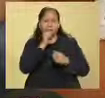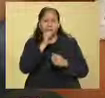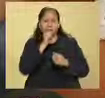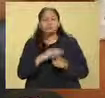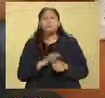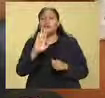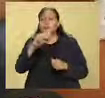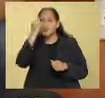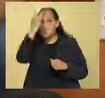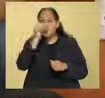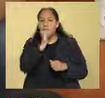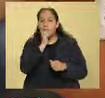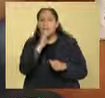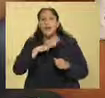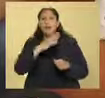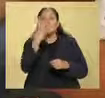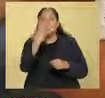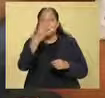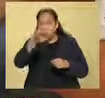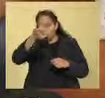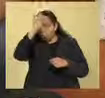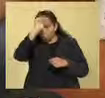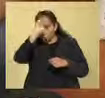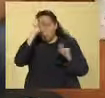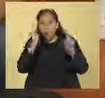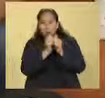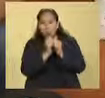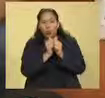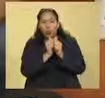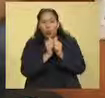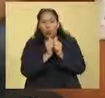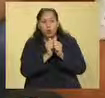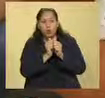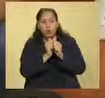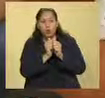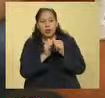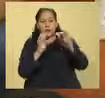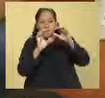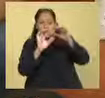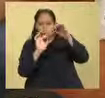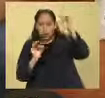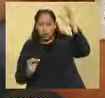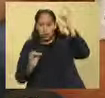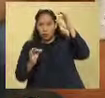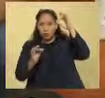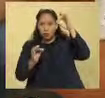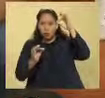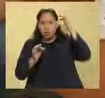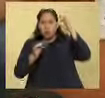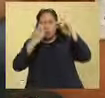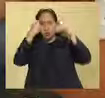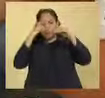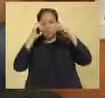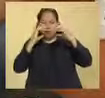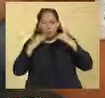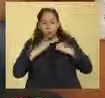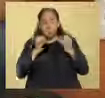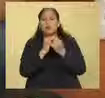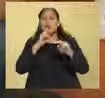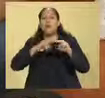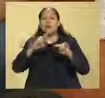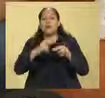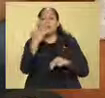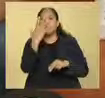se me olvide hay cinco gorras conmigo gorras y su gancho para para que no se te vaya el coche y unos pases así y uno